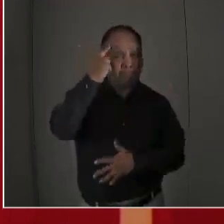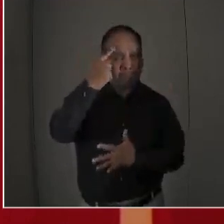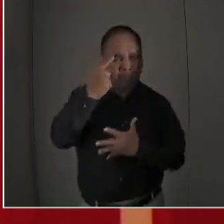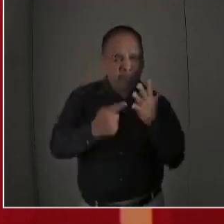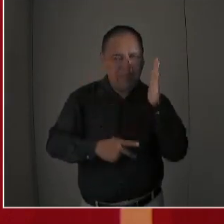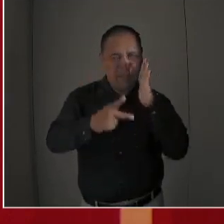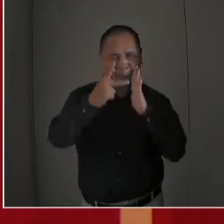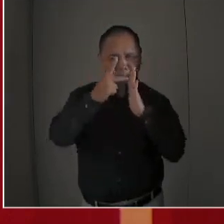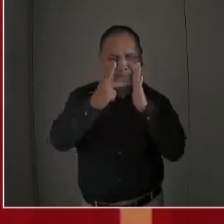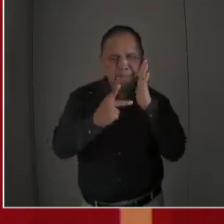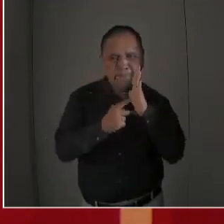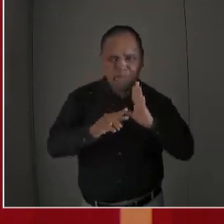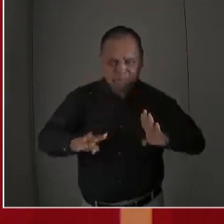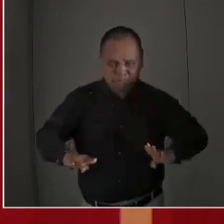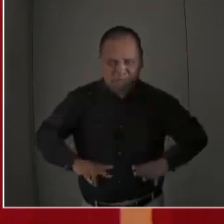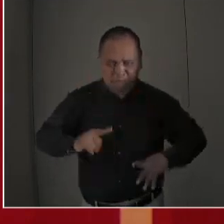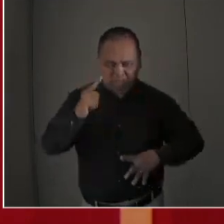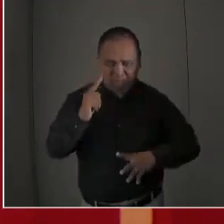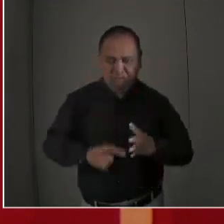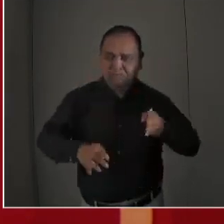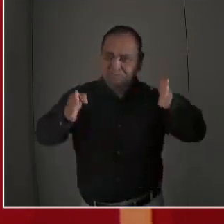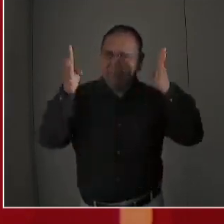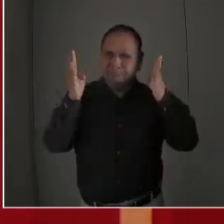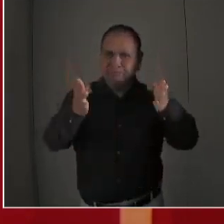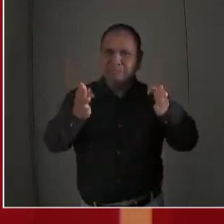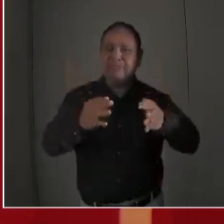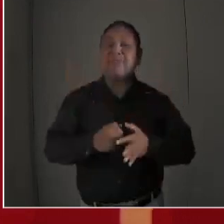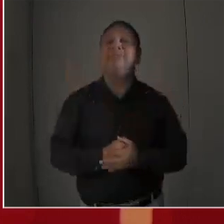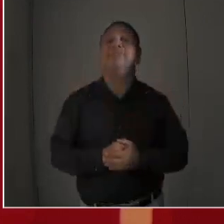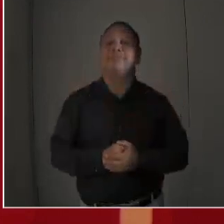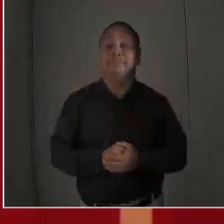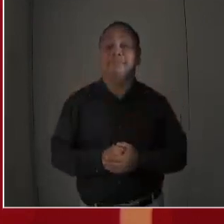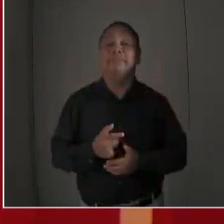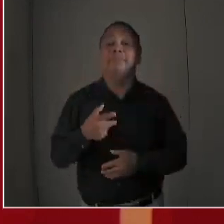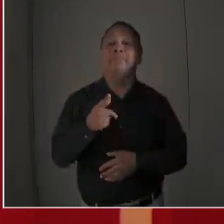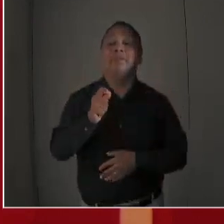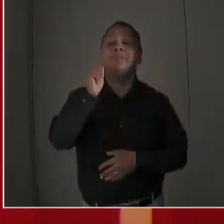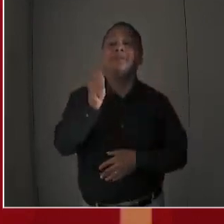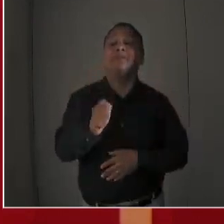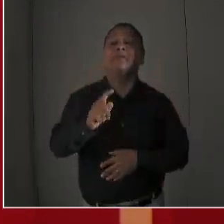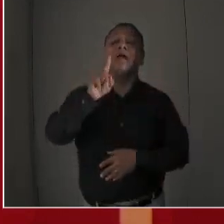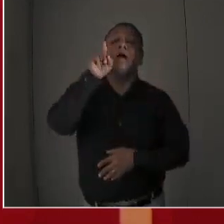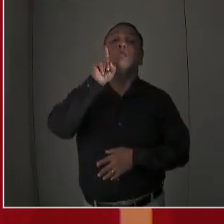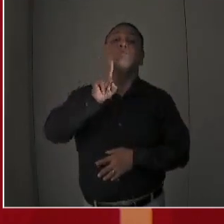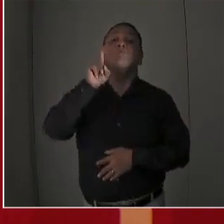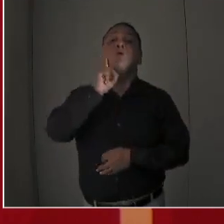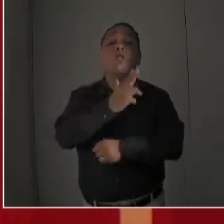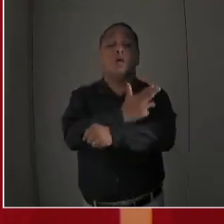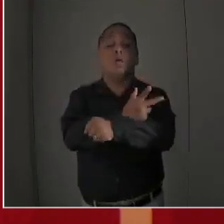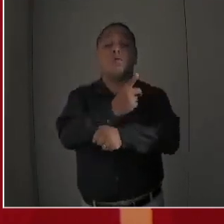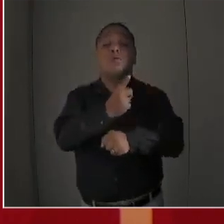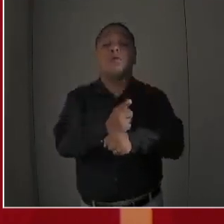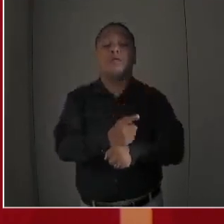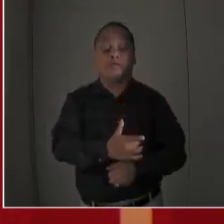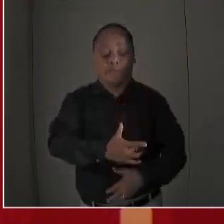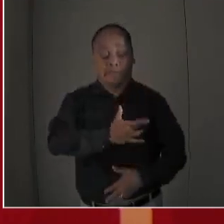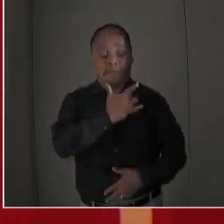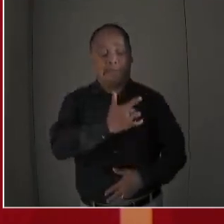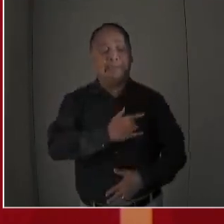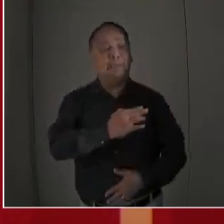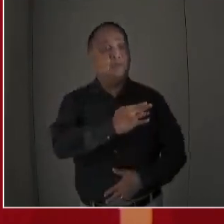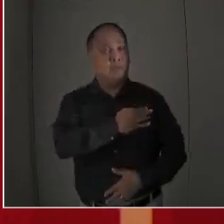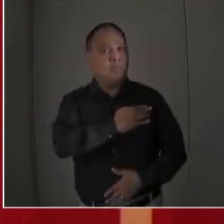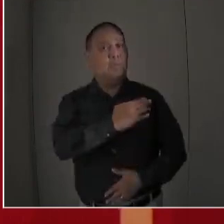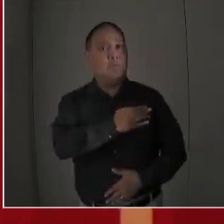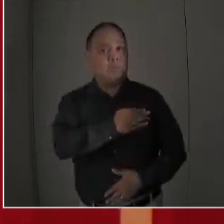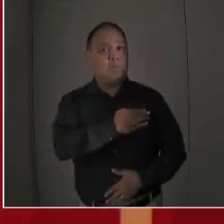más importante es que se trata de una mujer honesta y con buenos sentimientos. Y